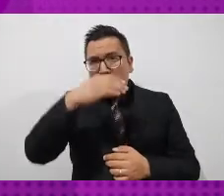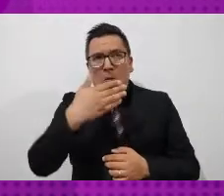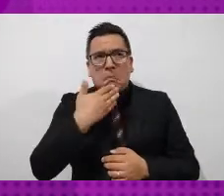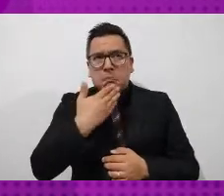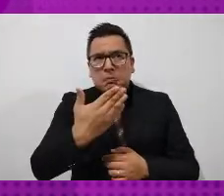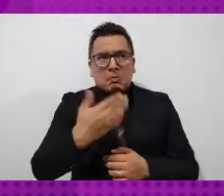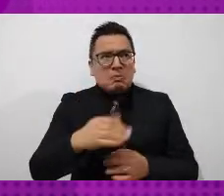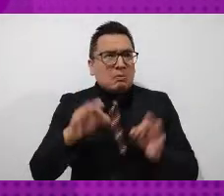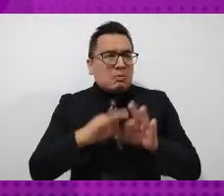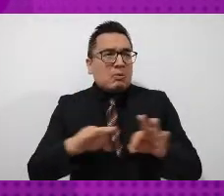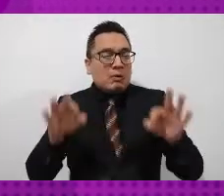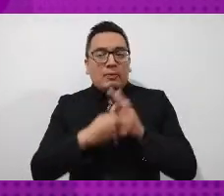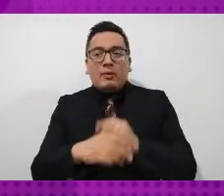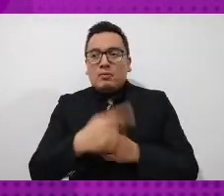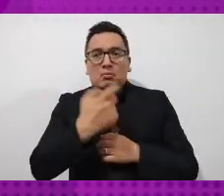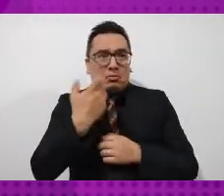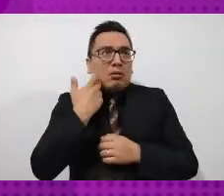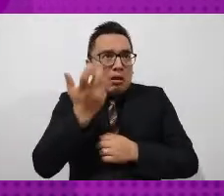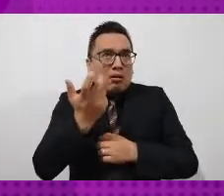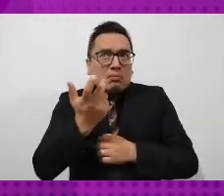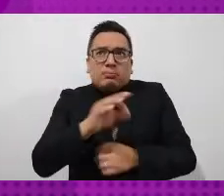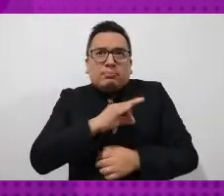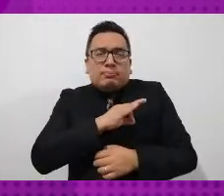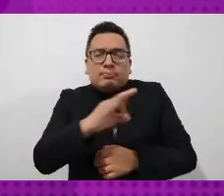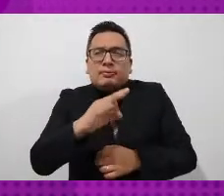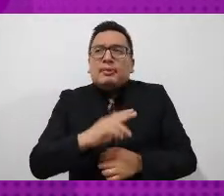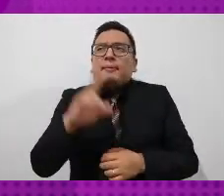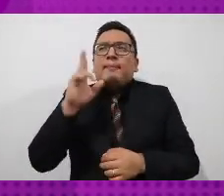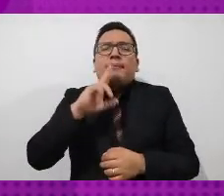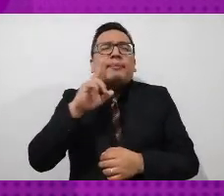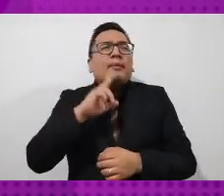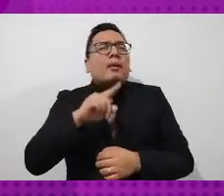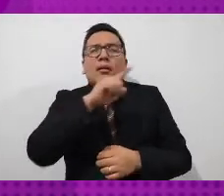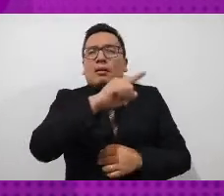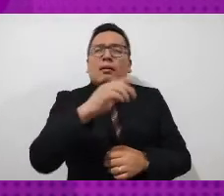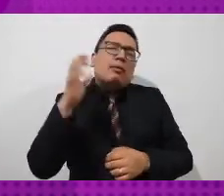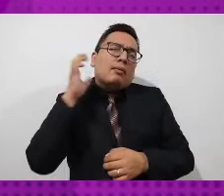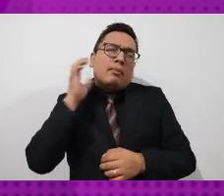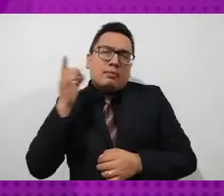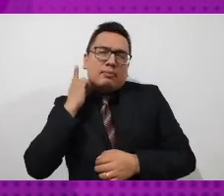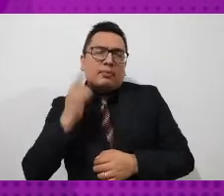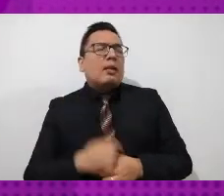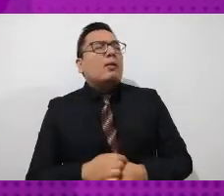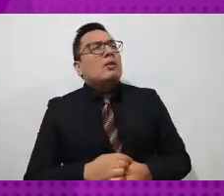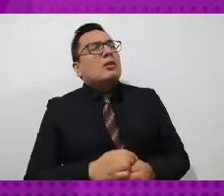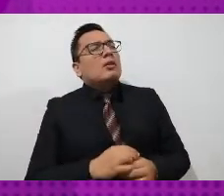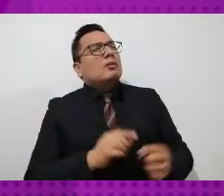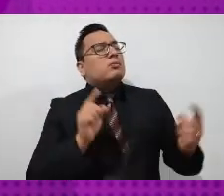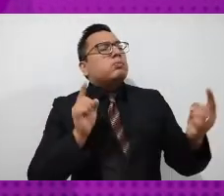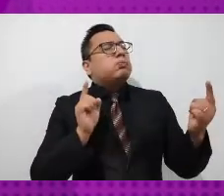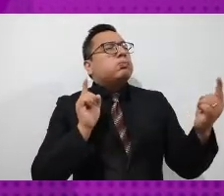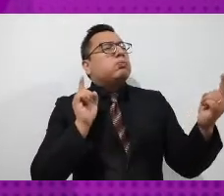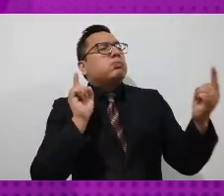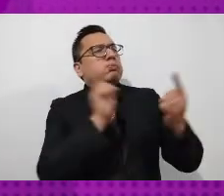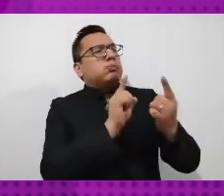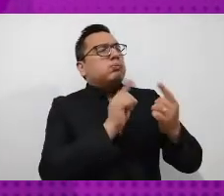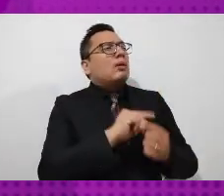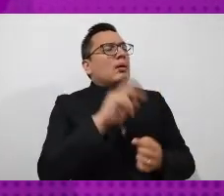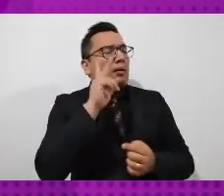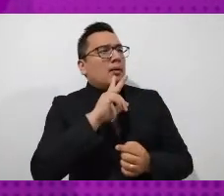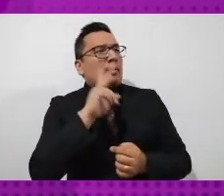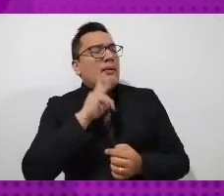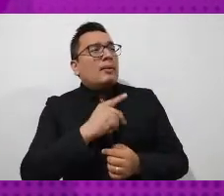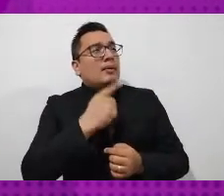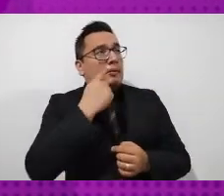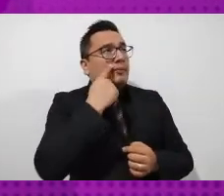que podrían, si es su deseo, poder solicitarle al Congreso del Estado, en el caso de las leyes, poder solicitarle al Congreso